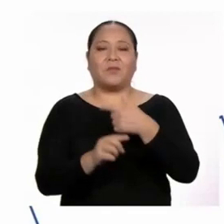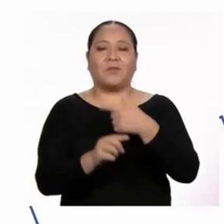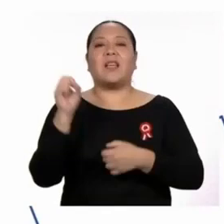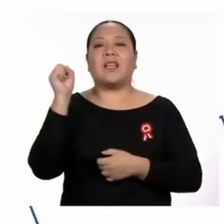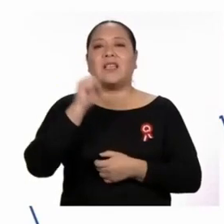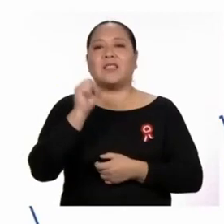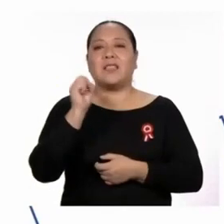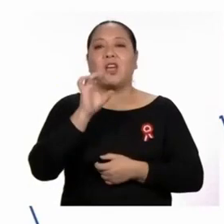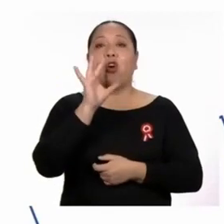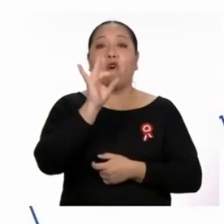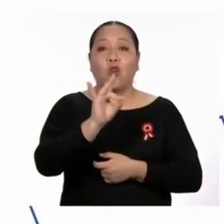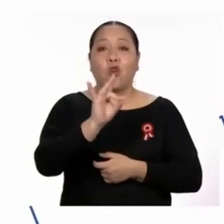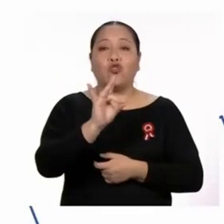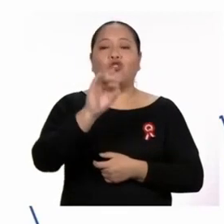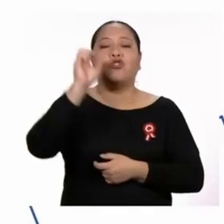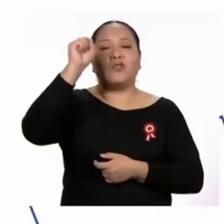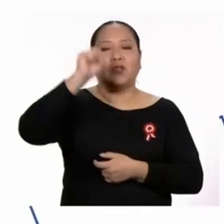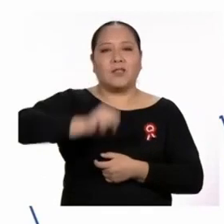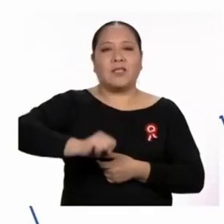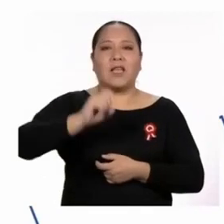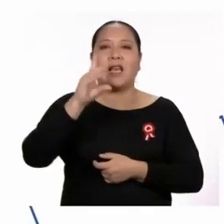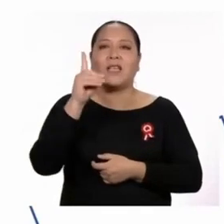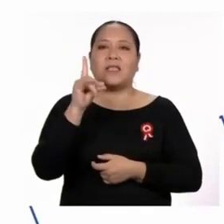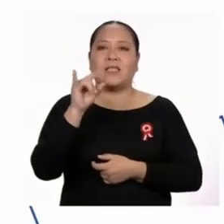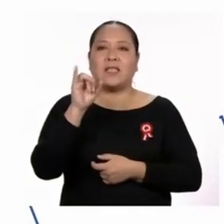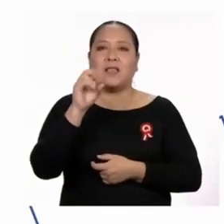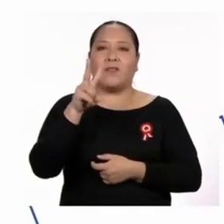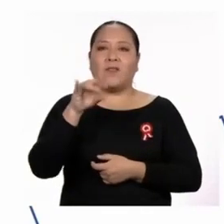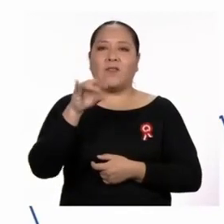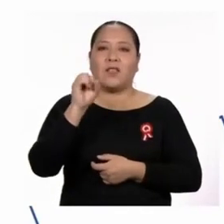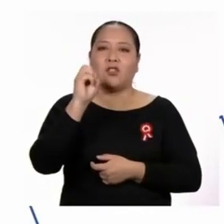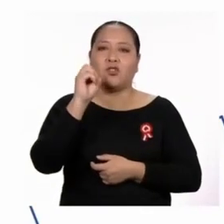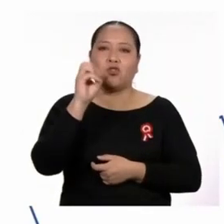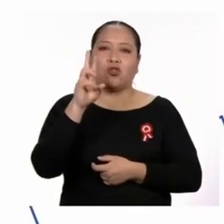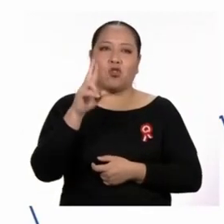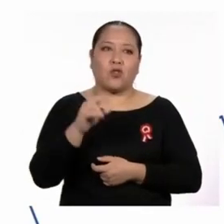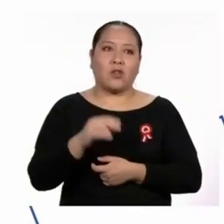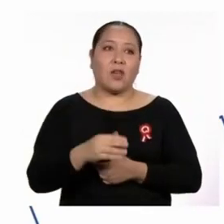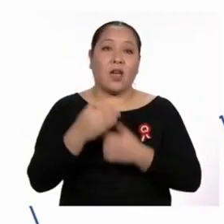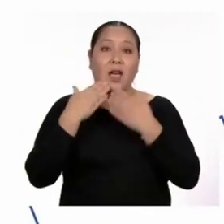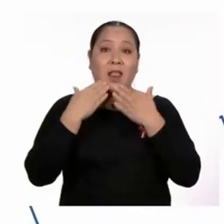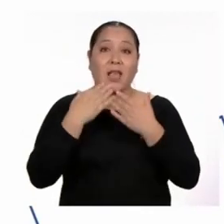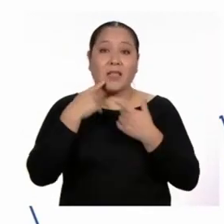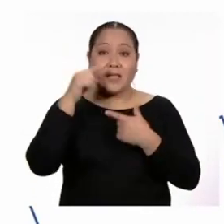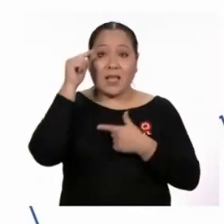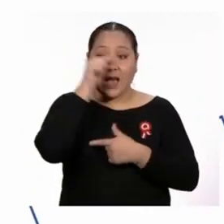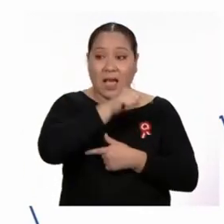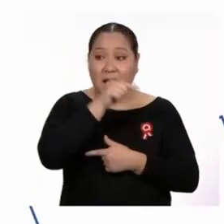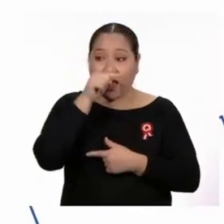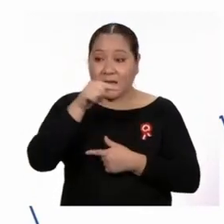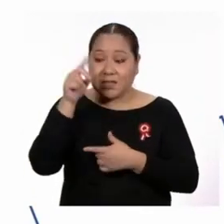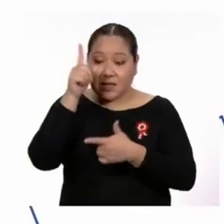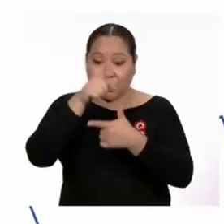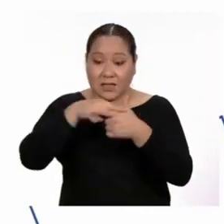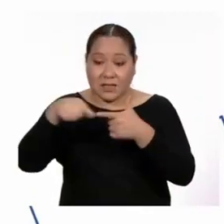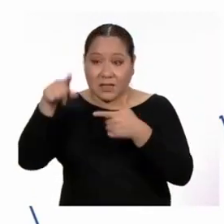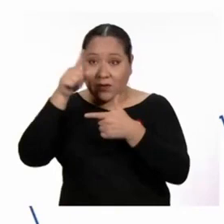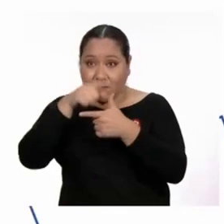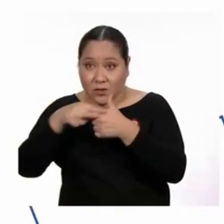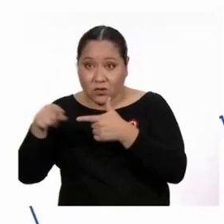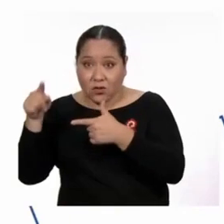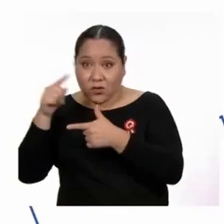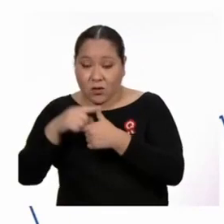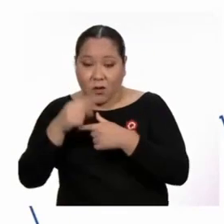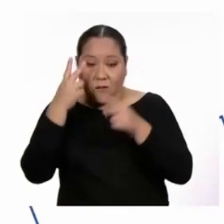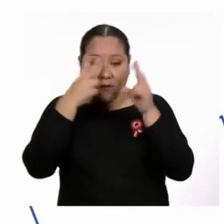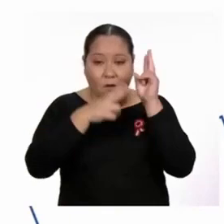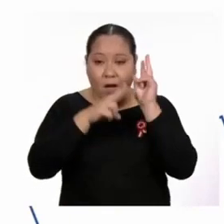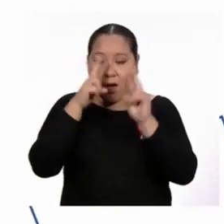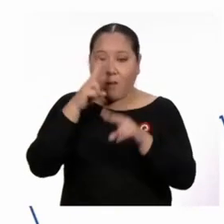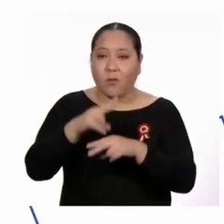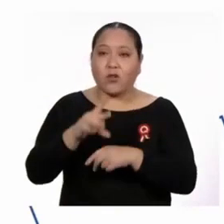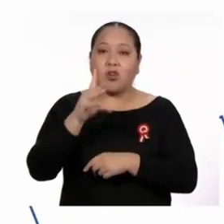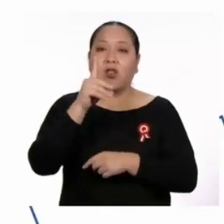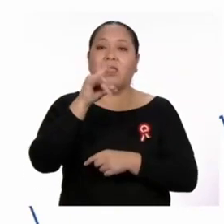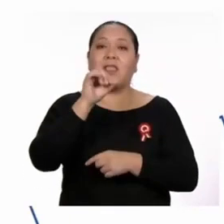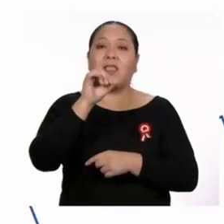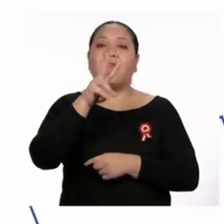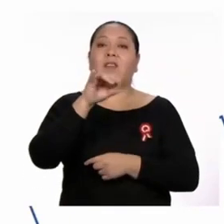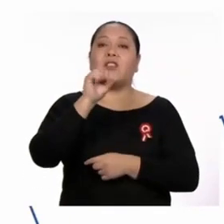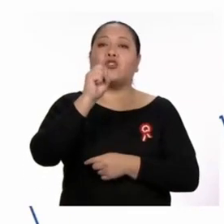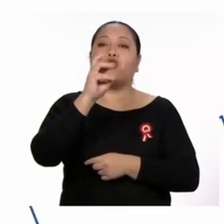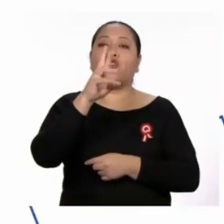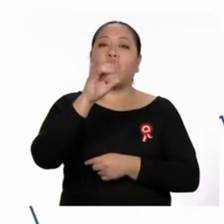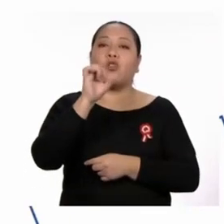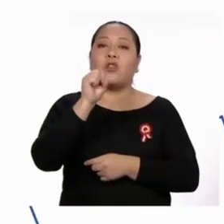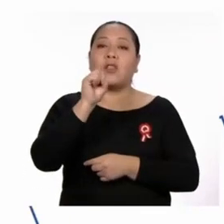Entonces 8 es divisor. Gracias a estas divisiones nos podemos dar cuenta que los divisores de 8